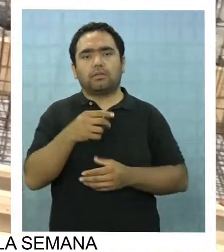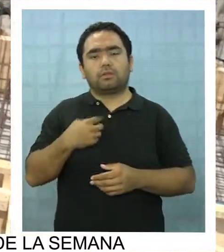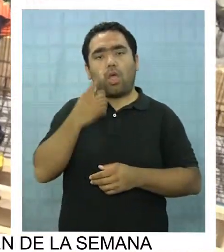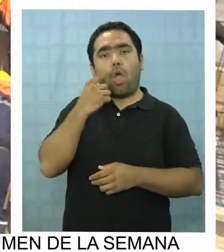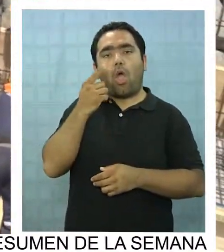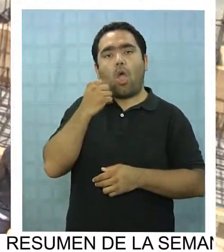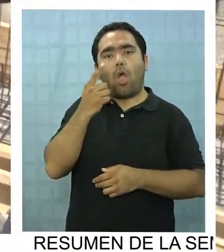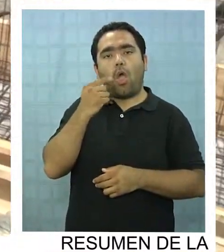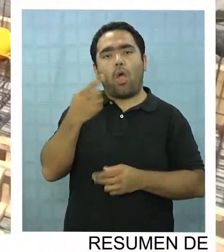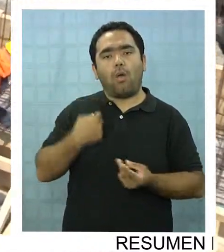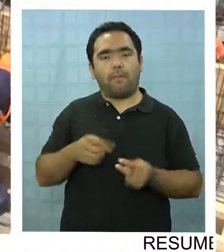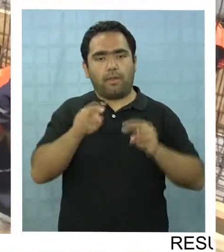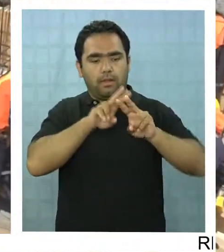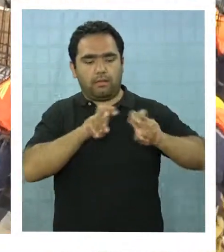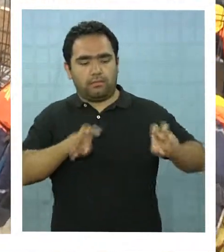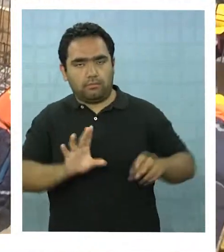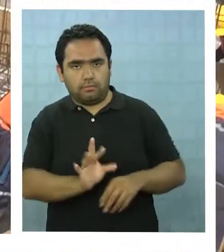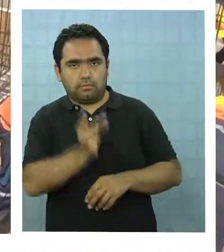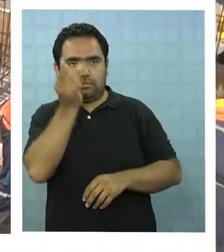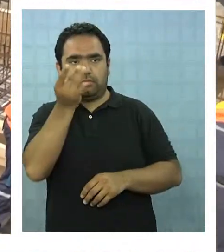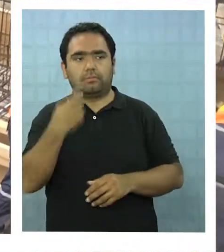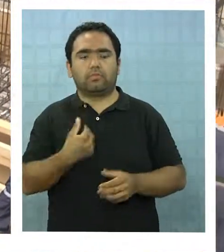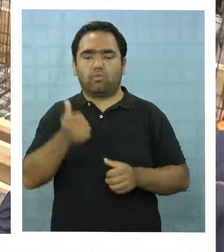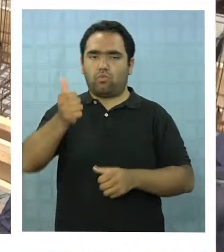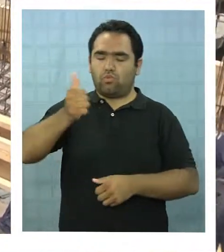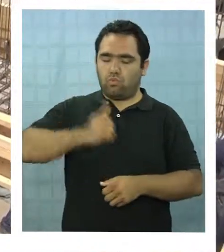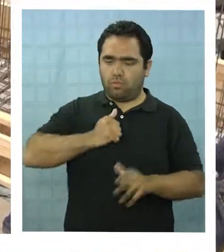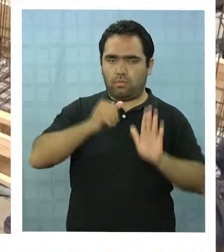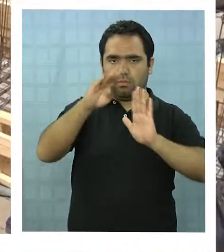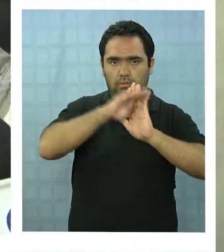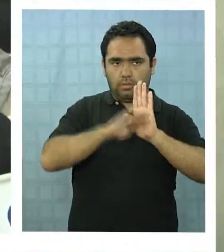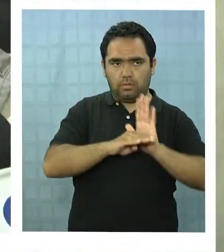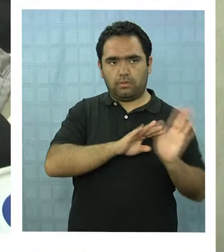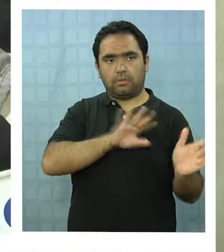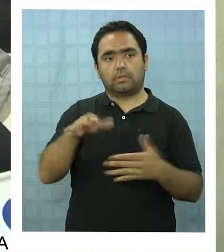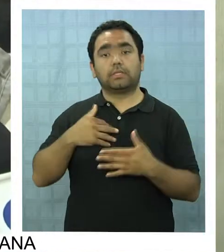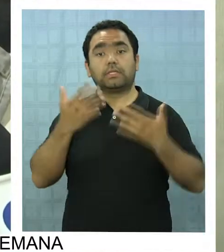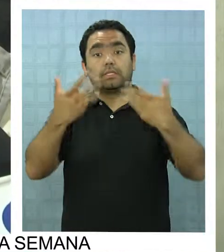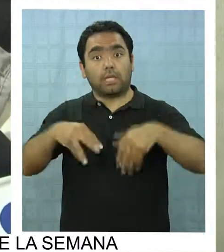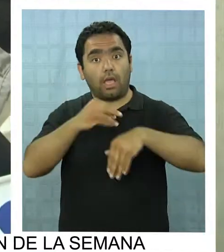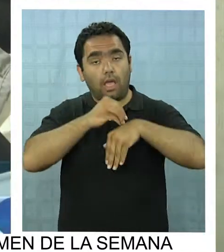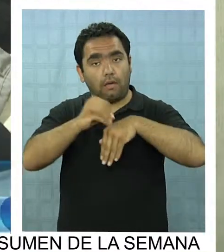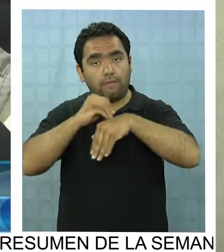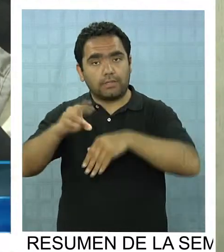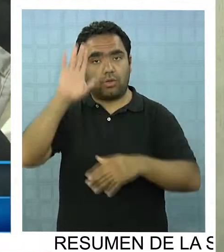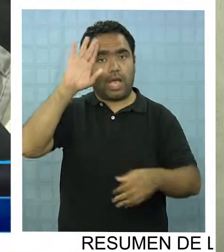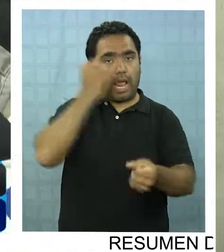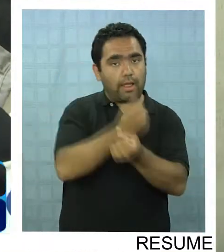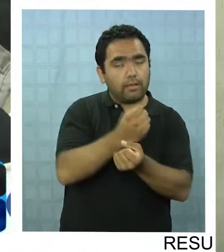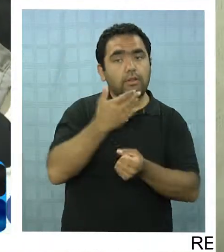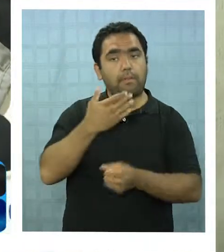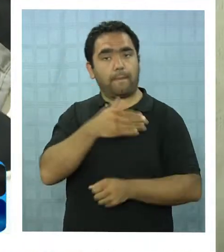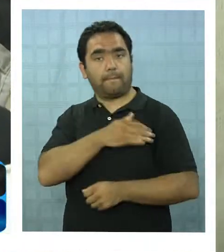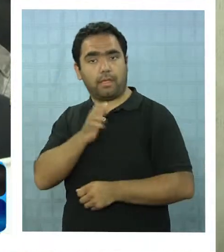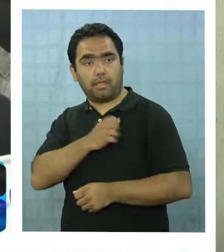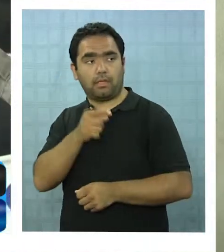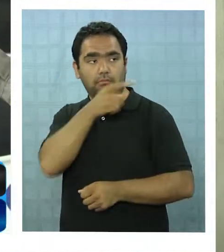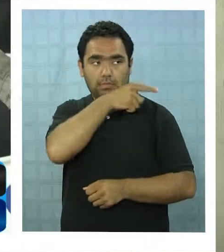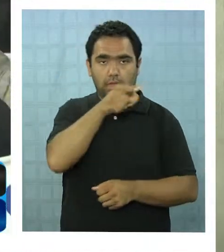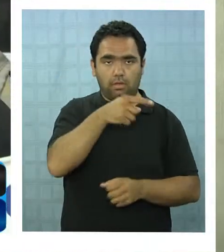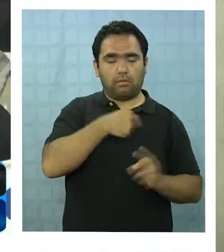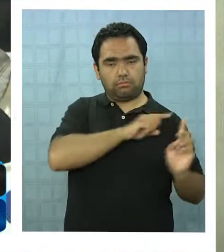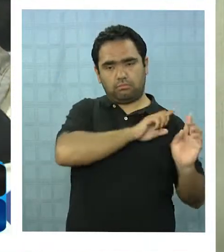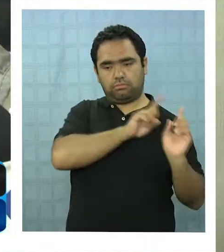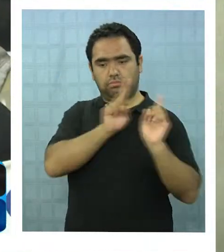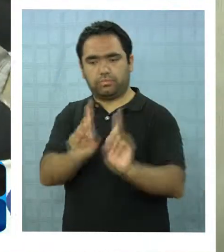arqueólogo Fernando Téllez se cumplió el protocolo cuando hay aviso por ejemplo en este caso a carabineros a la pdi ellos intervienen o sea